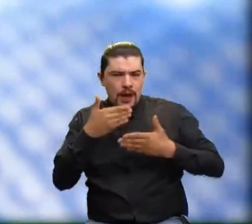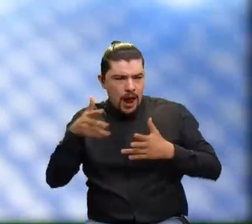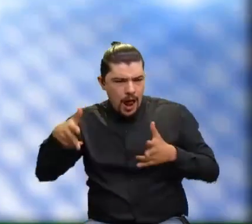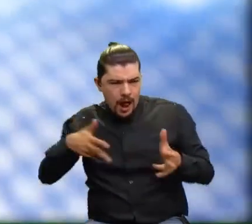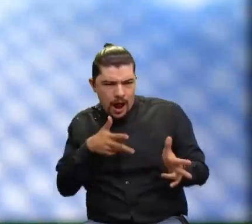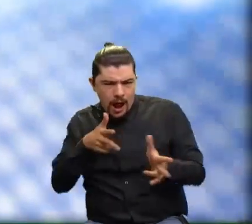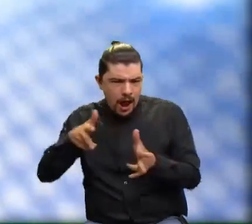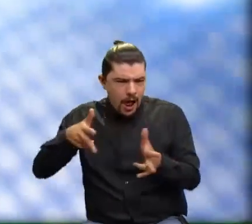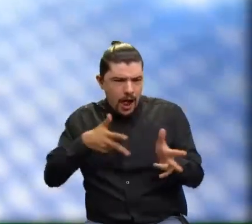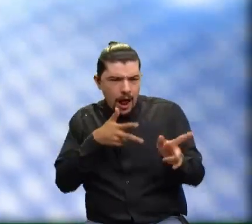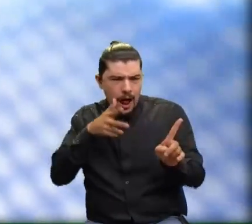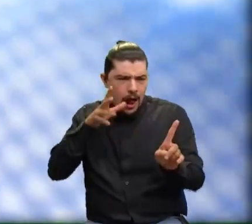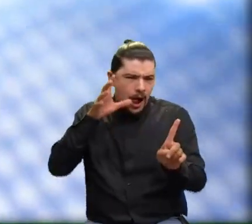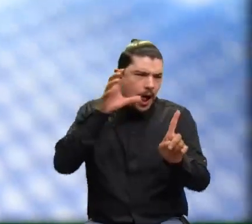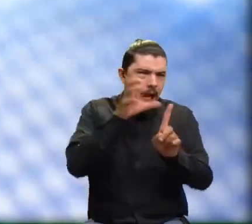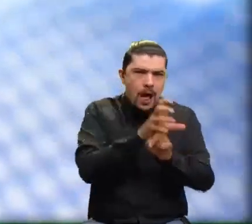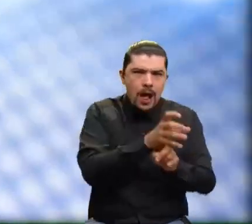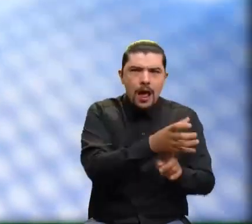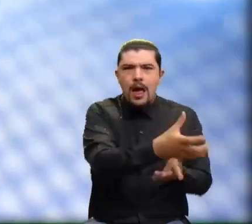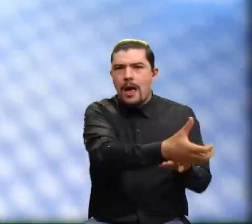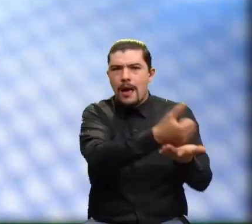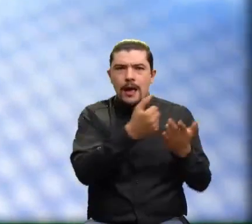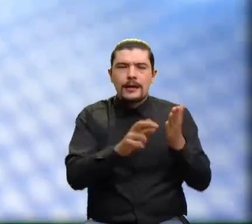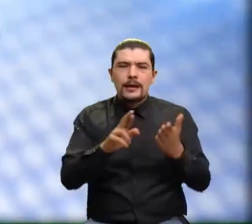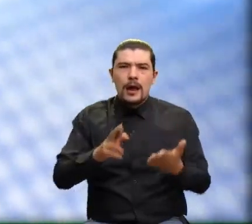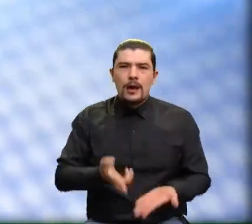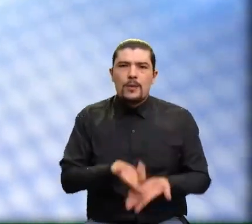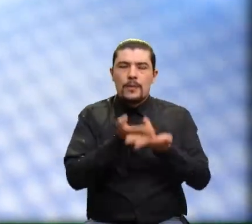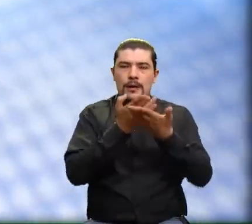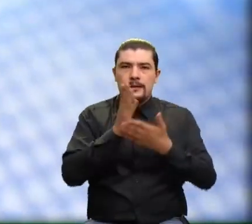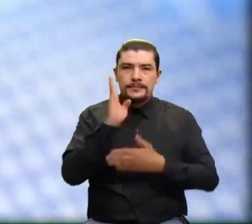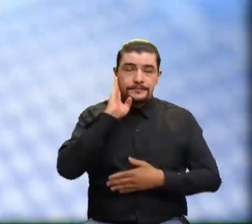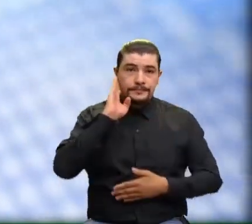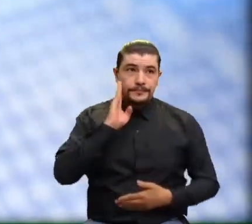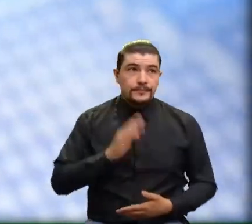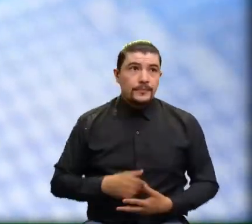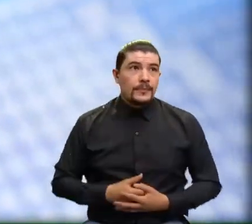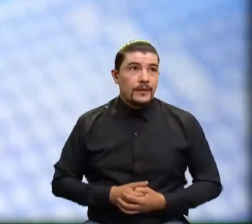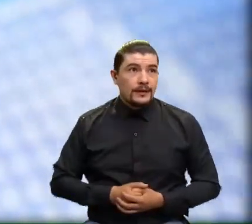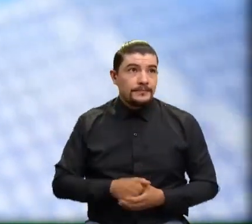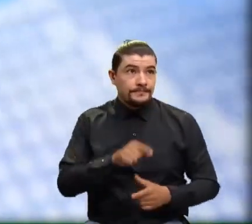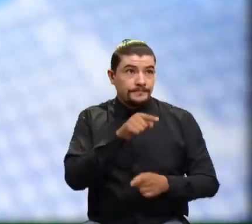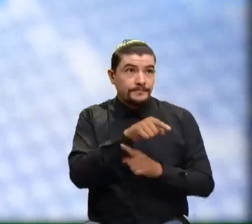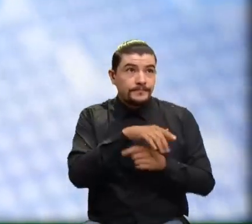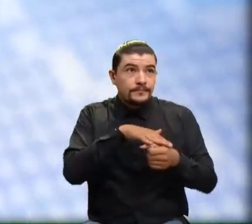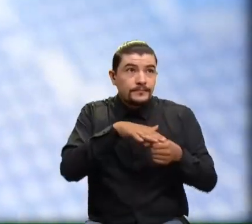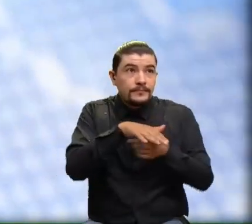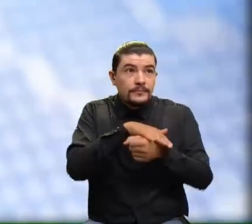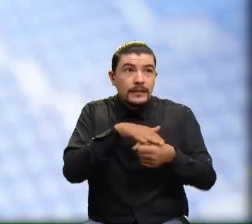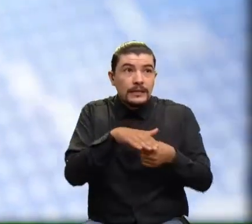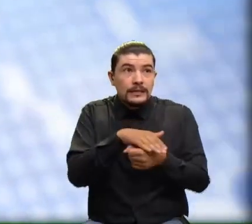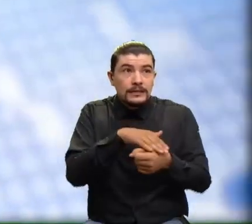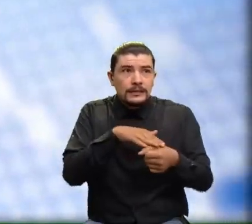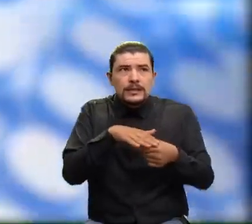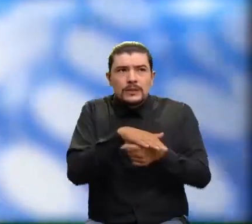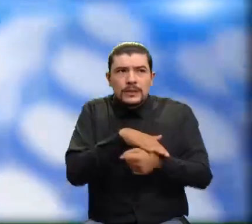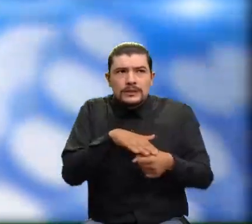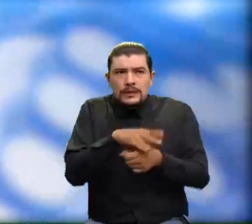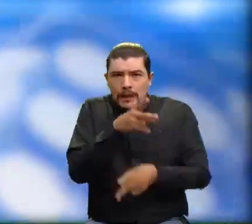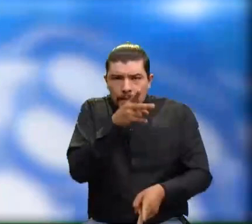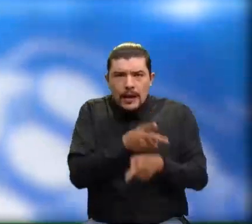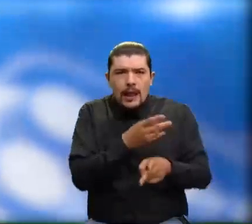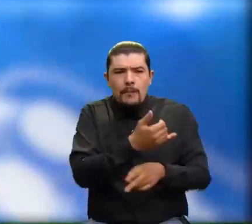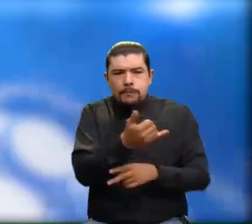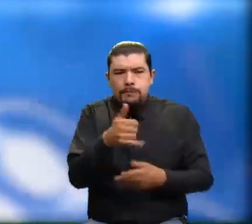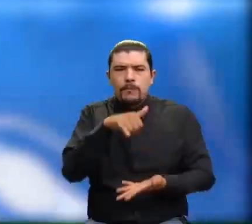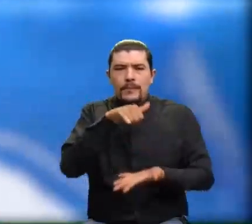persecución a la persona que hurta el celular. Este es otro hecho de inseguridad que se suma a los que se registran,